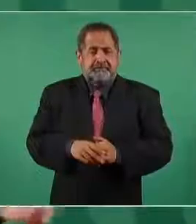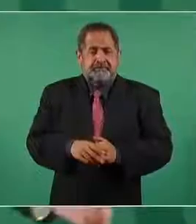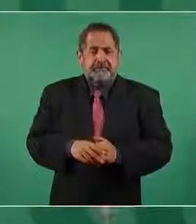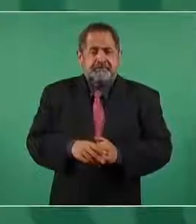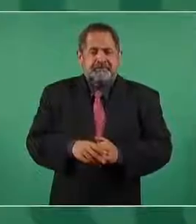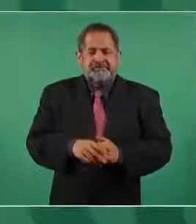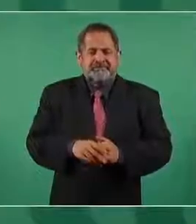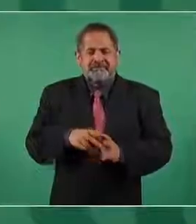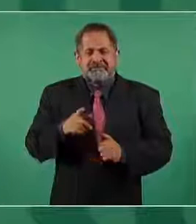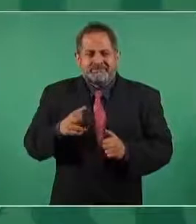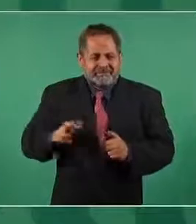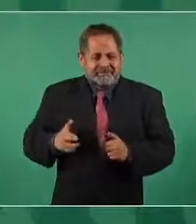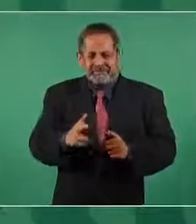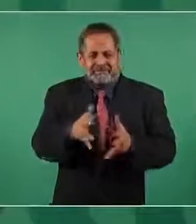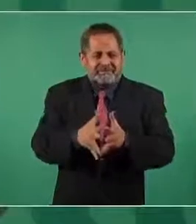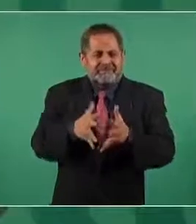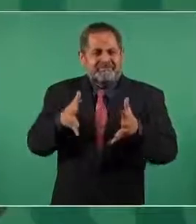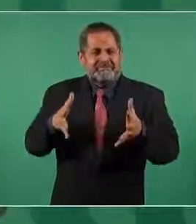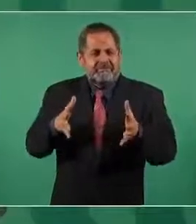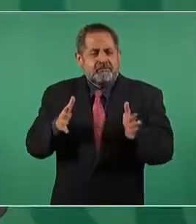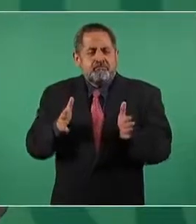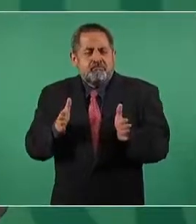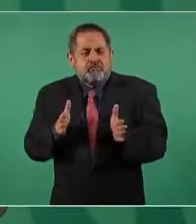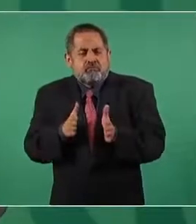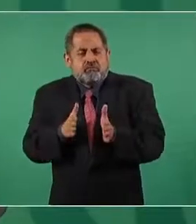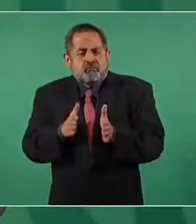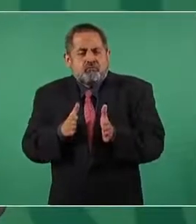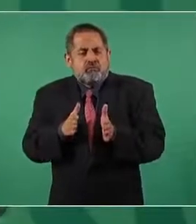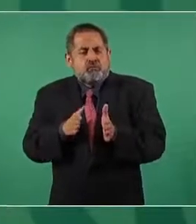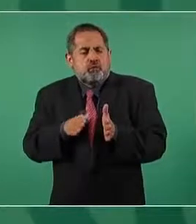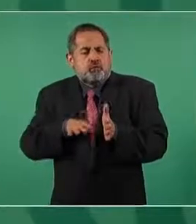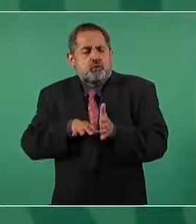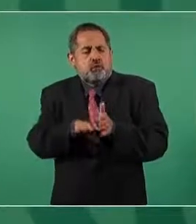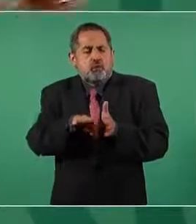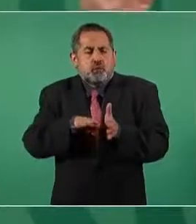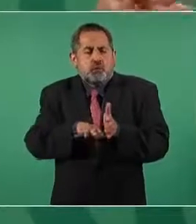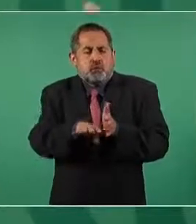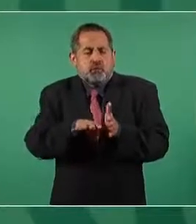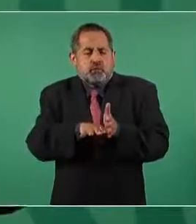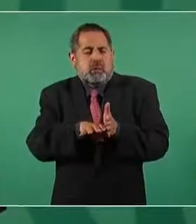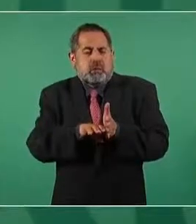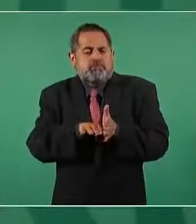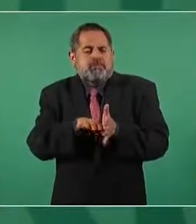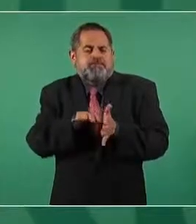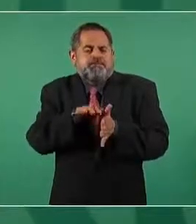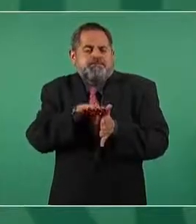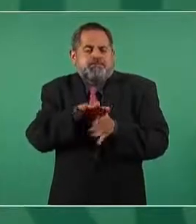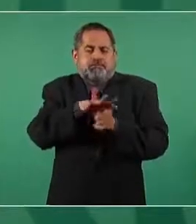el cauce es bastante angosto, es más angosto, y ahí no resistió,